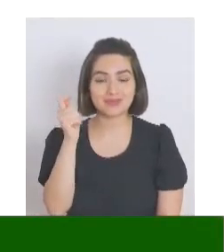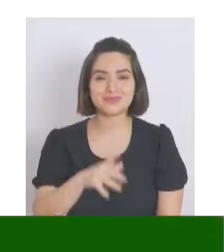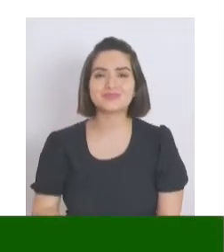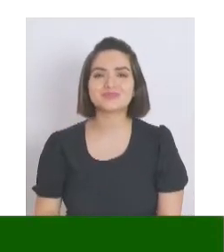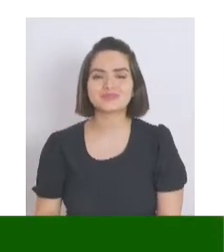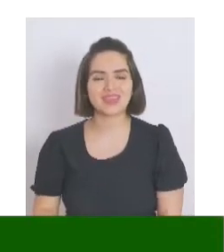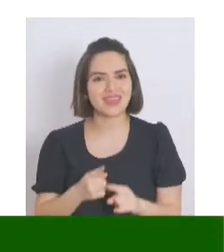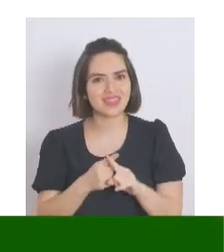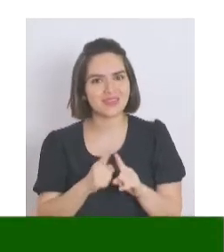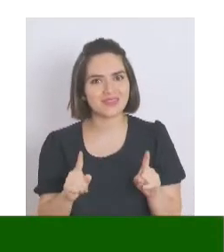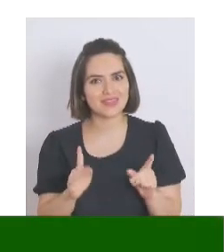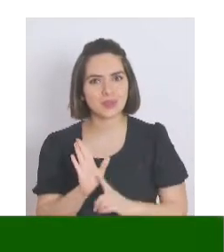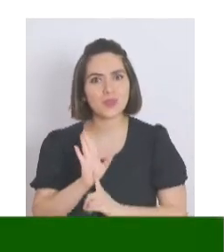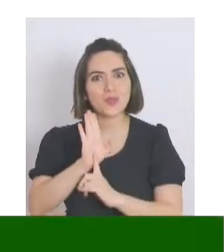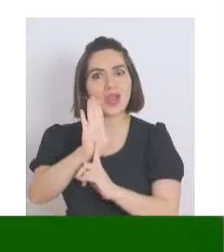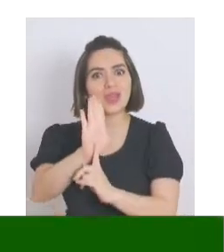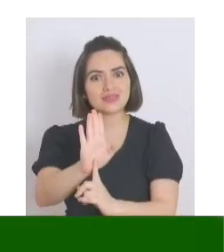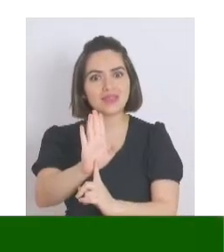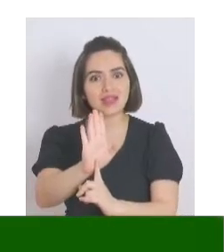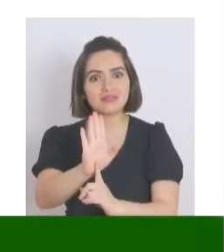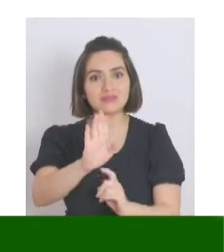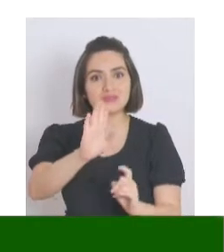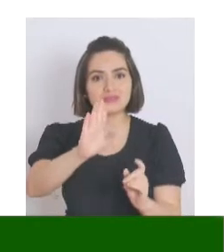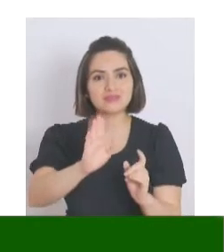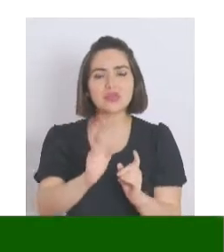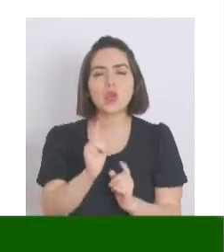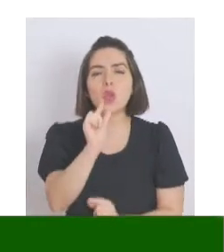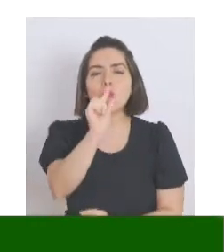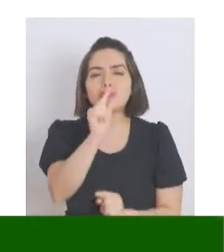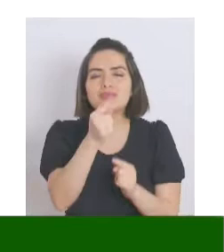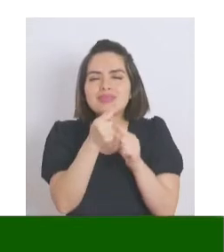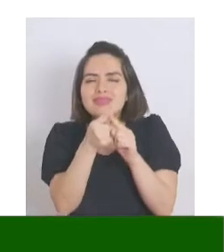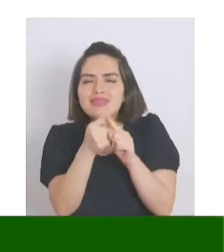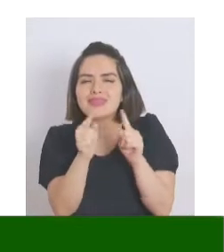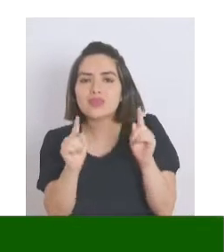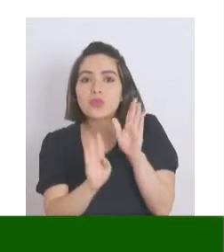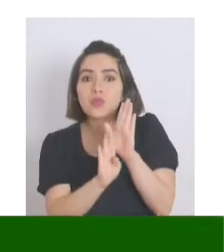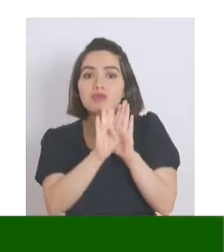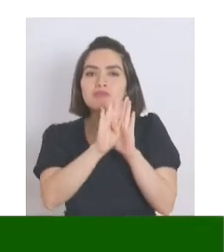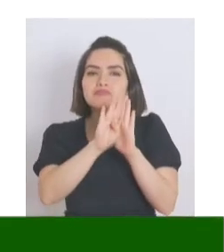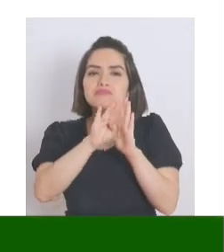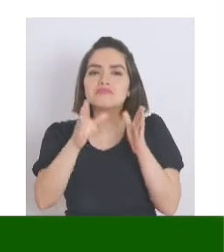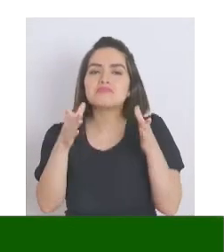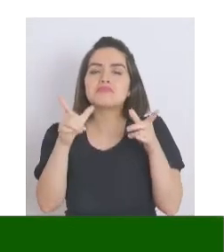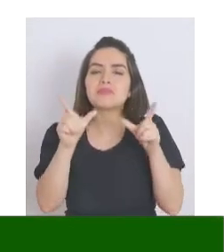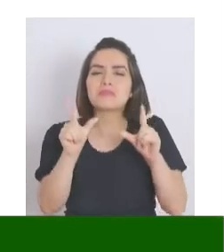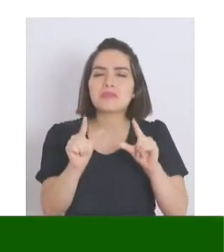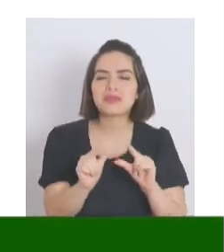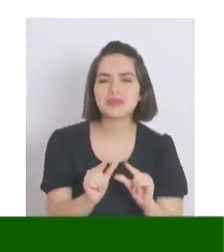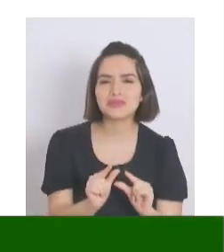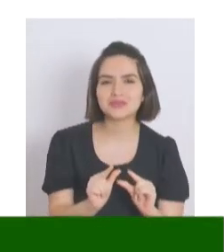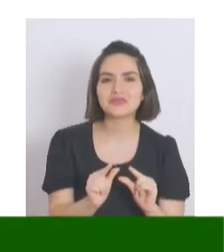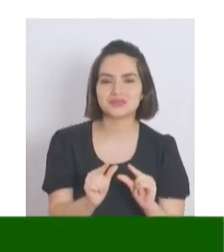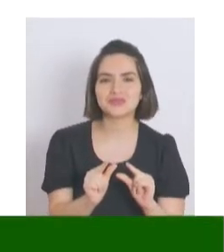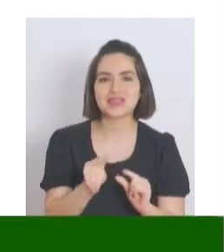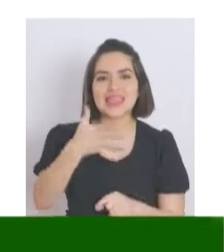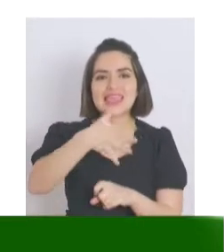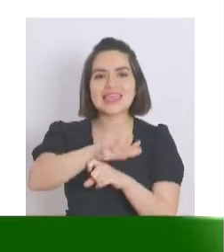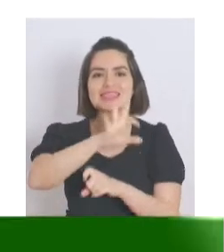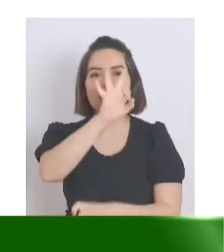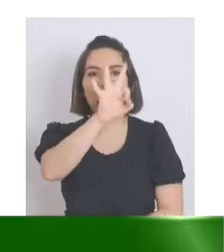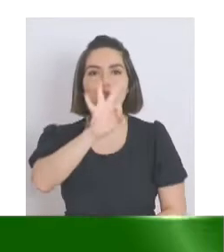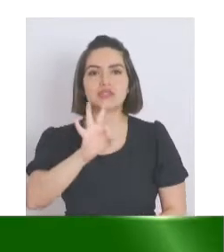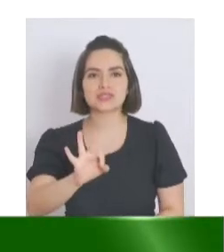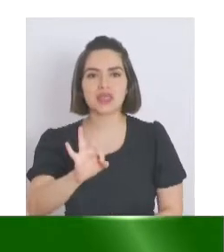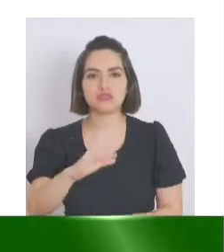en cambio muestra una muy leve quiebre en su curva, una disminución que alcanza el 15% de